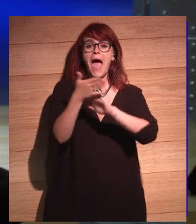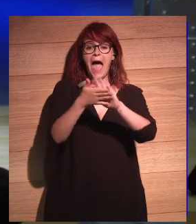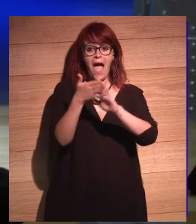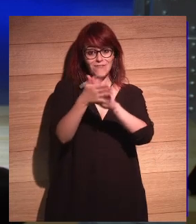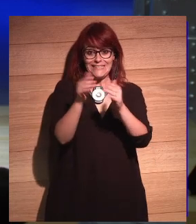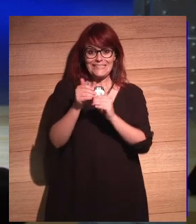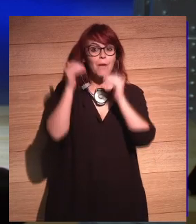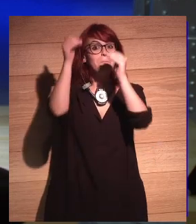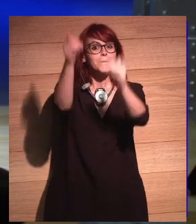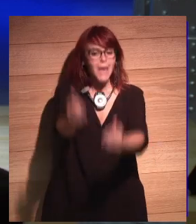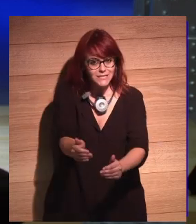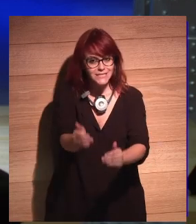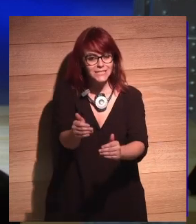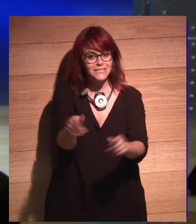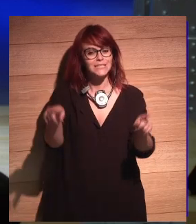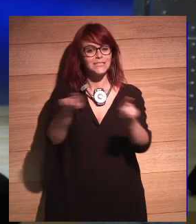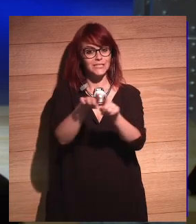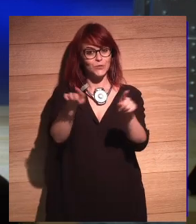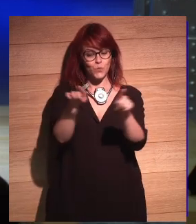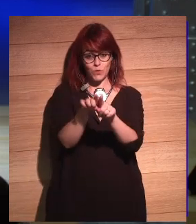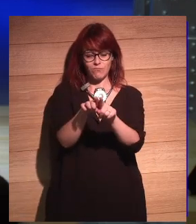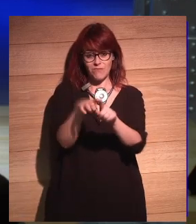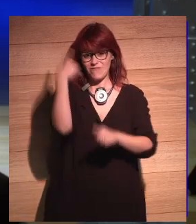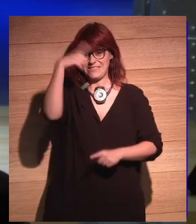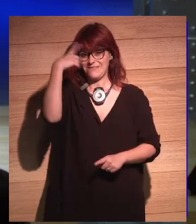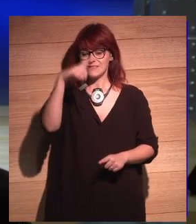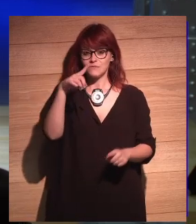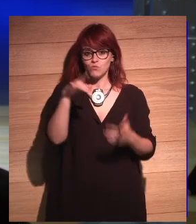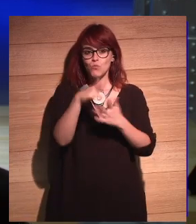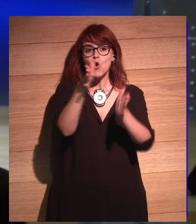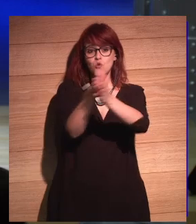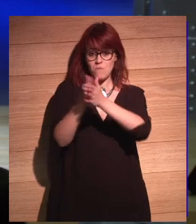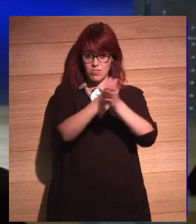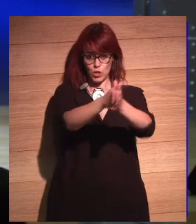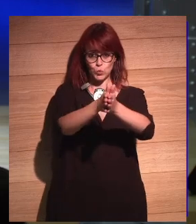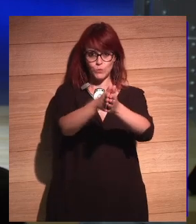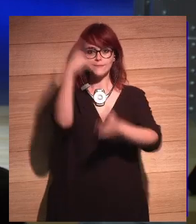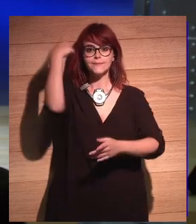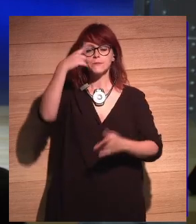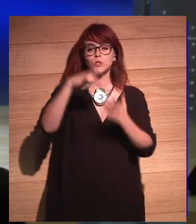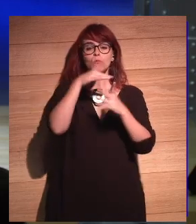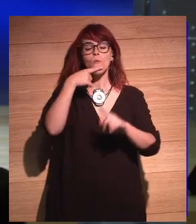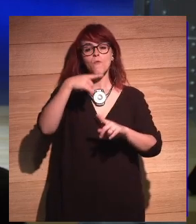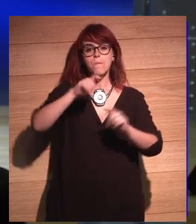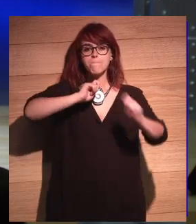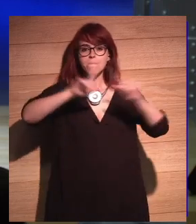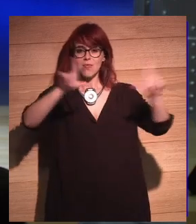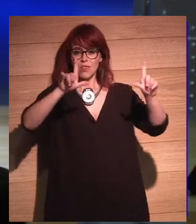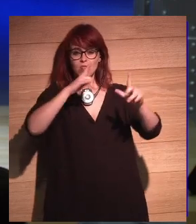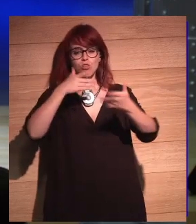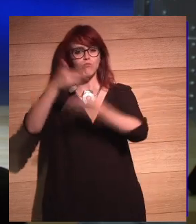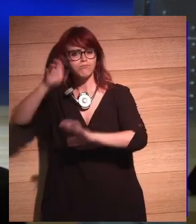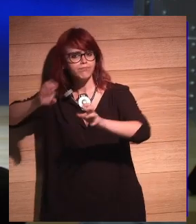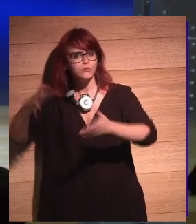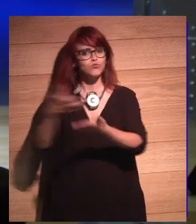más allá de todo esto porque creo, y los compañeros también creo que los medios de comunicación tienen muchísimo más